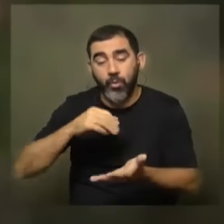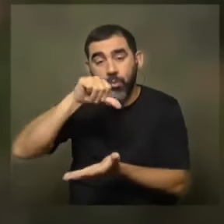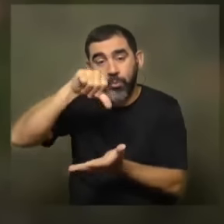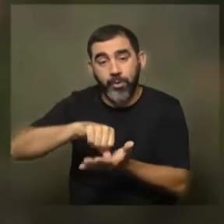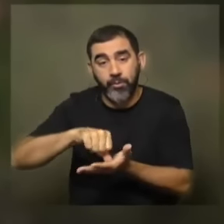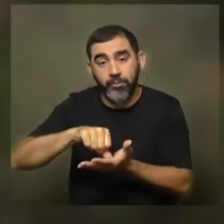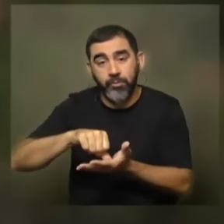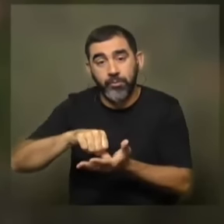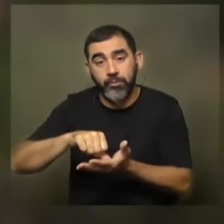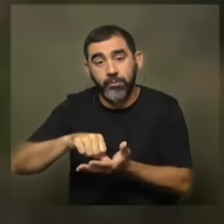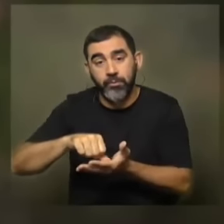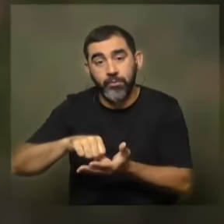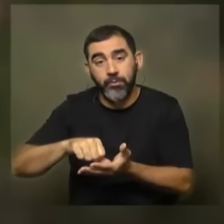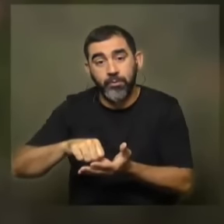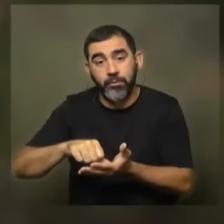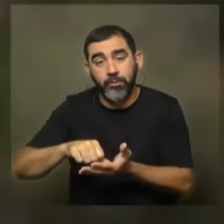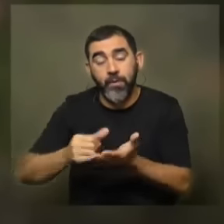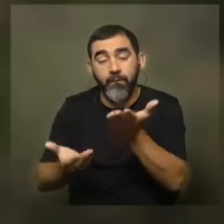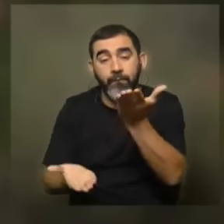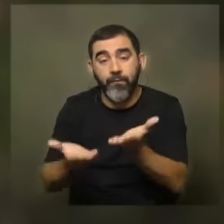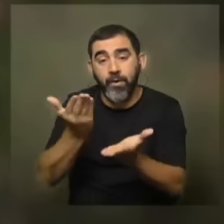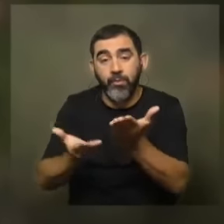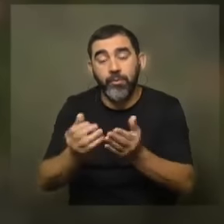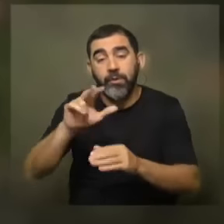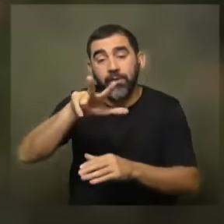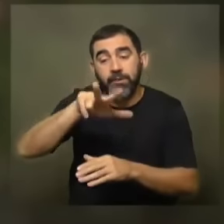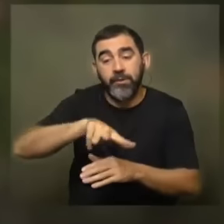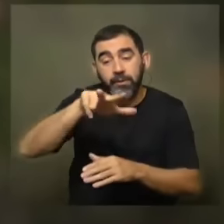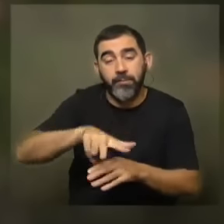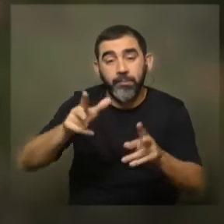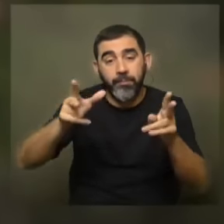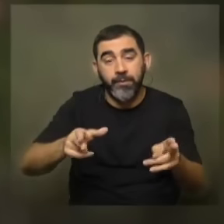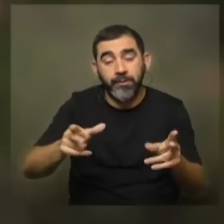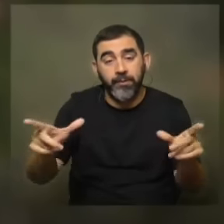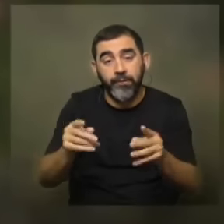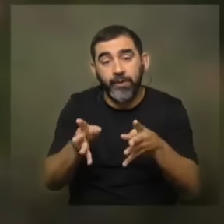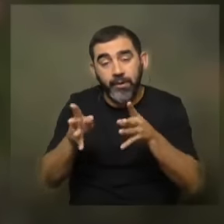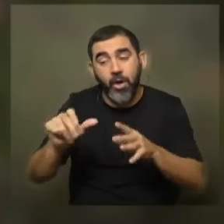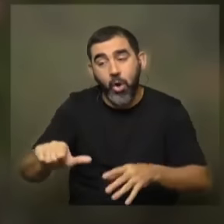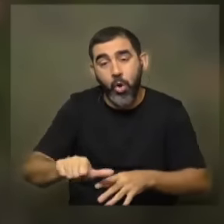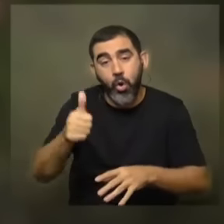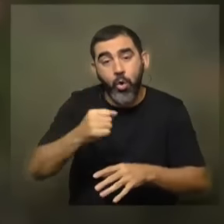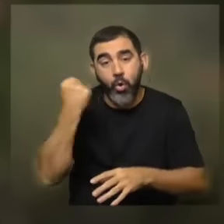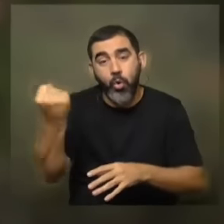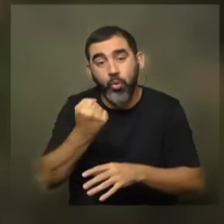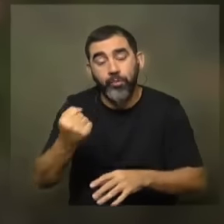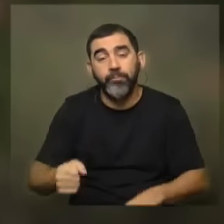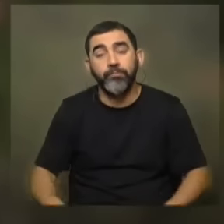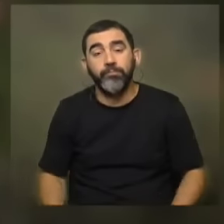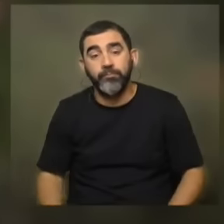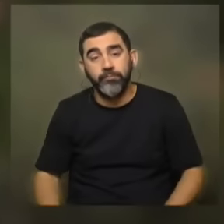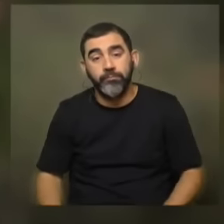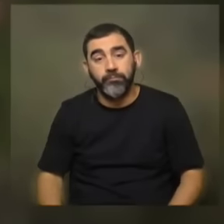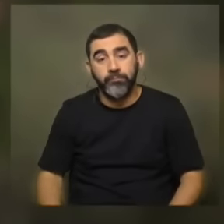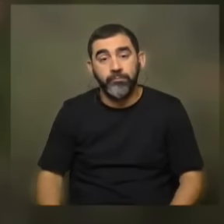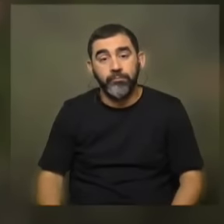emitimos al pueblo colombiano la evaluación de estos TR meses de cese al fuego que ha sido un logro para esta mesa de